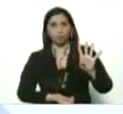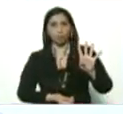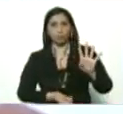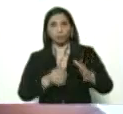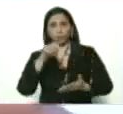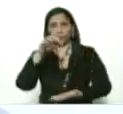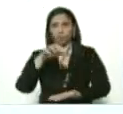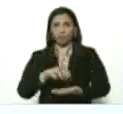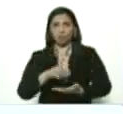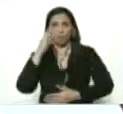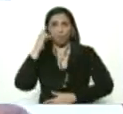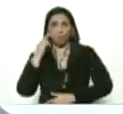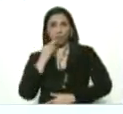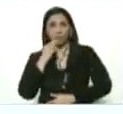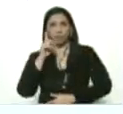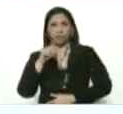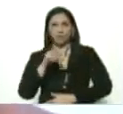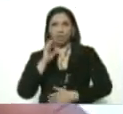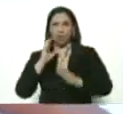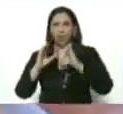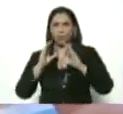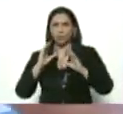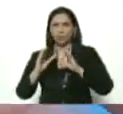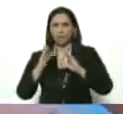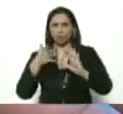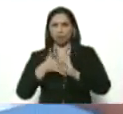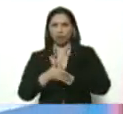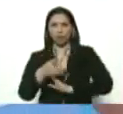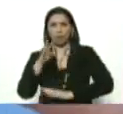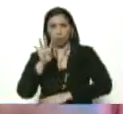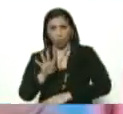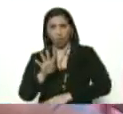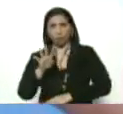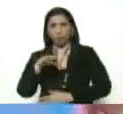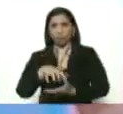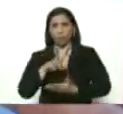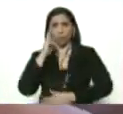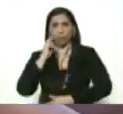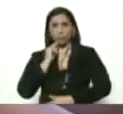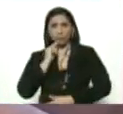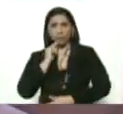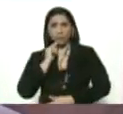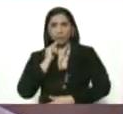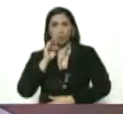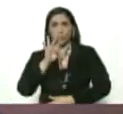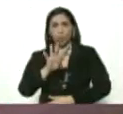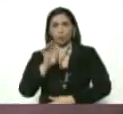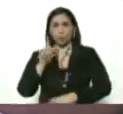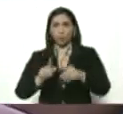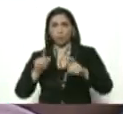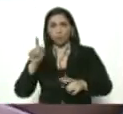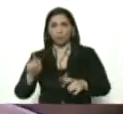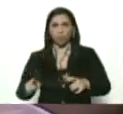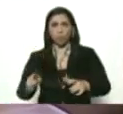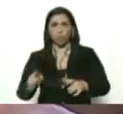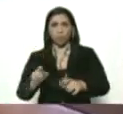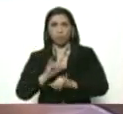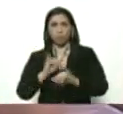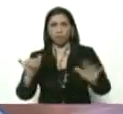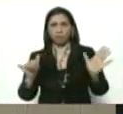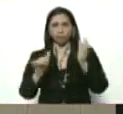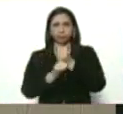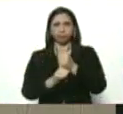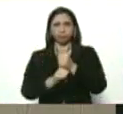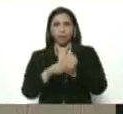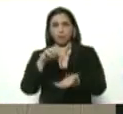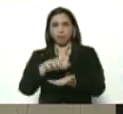estado bolívar también vamos a conversar brevemente sobre eso porque en el estado bolívar los cuatro casos que fueron detectados allí